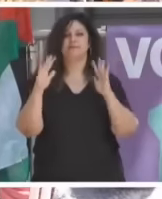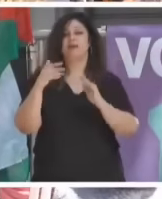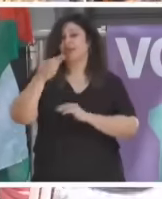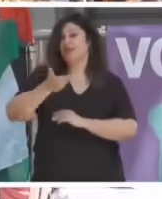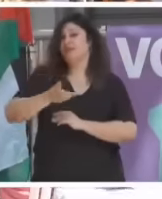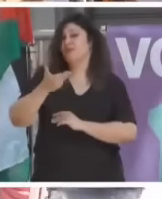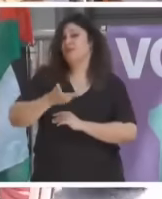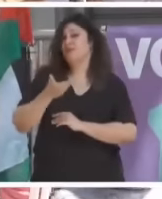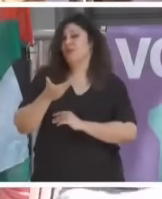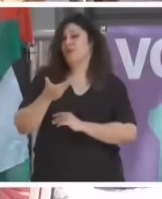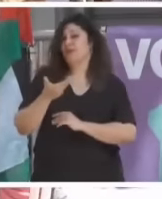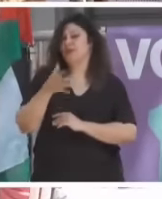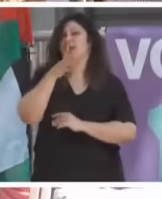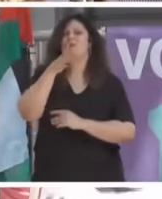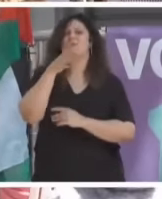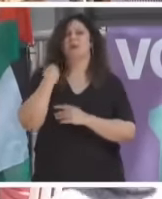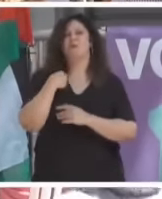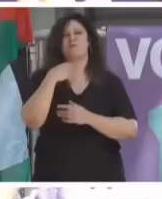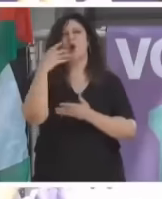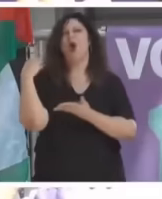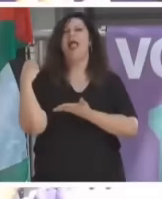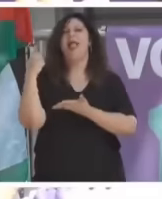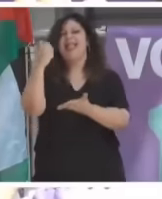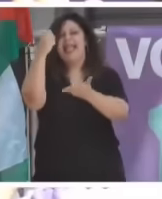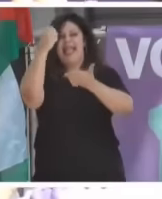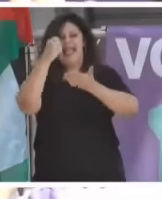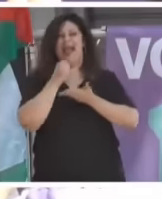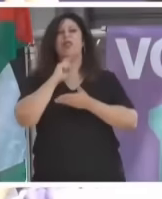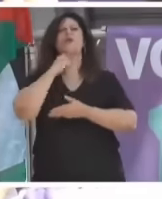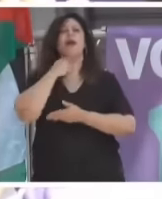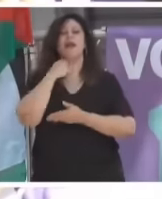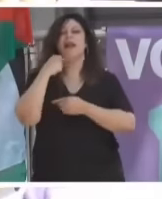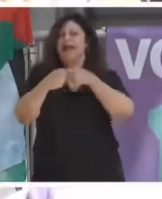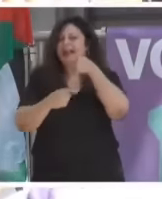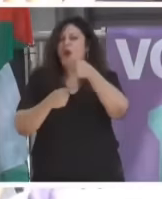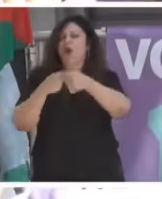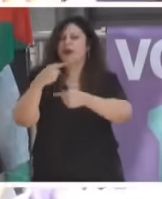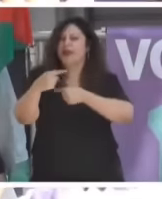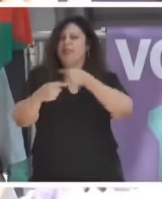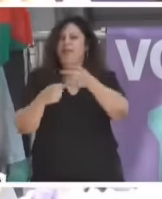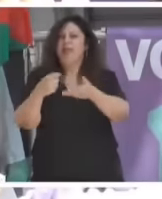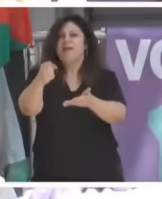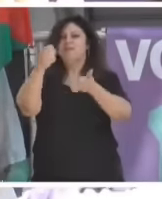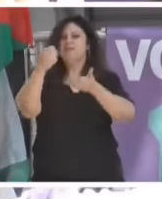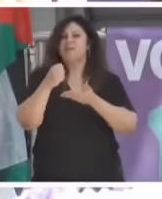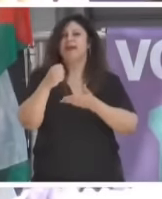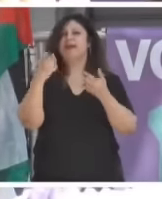haciendo uso del legado de Mariana Pineda, que ha pasado generación tras generación,